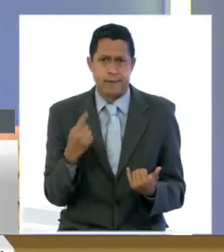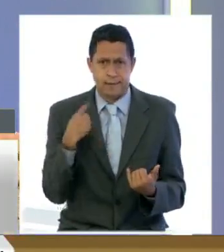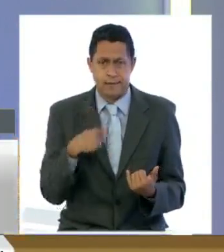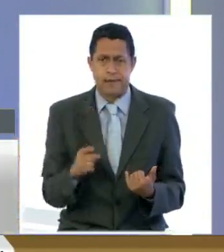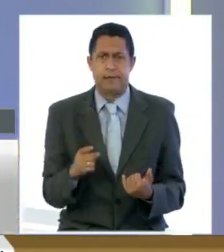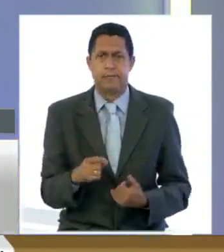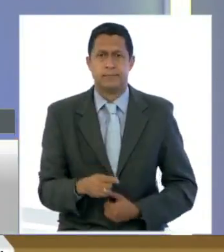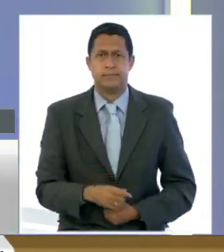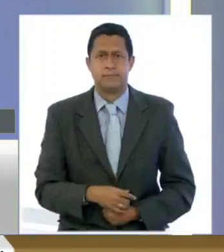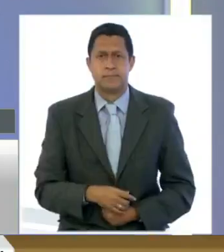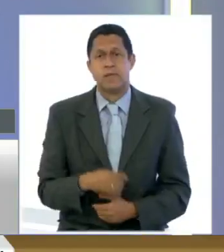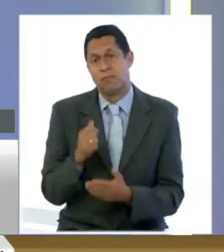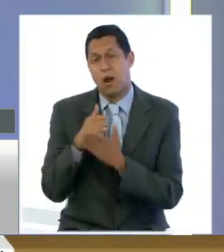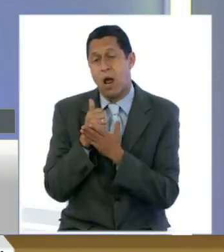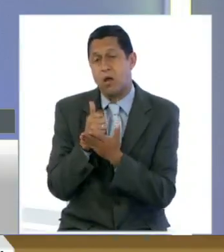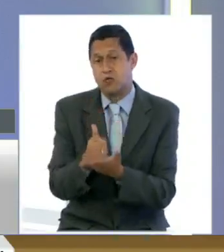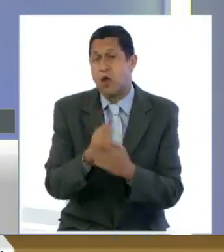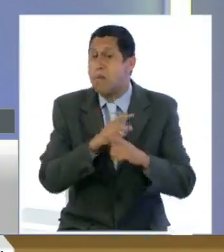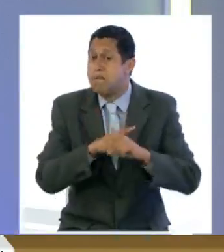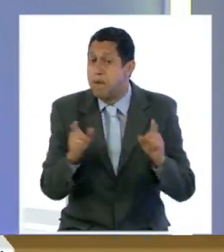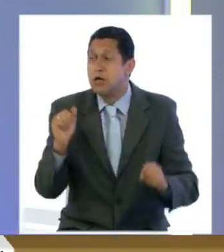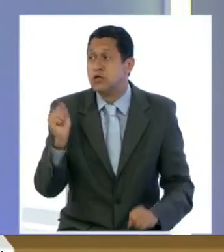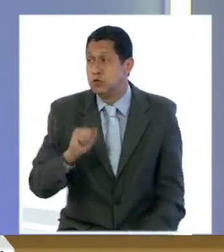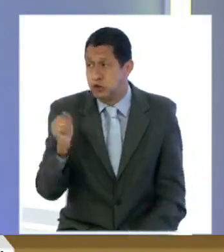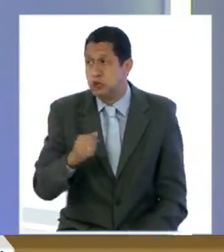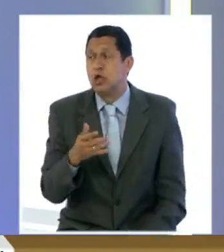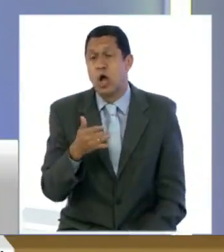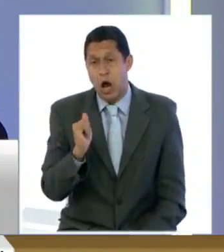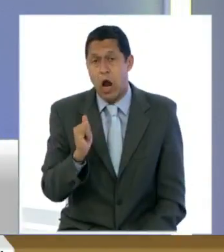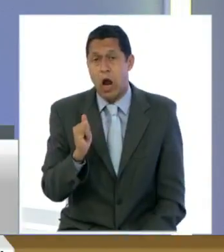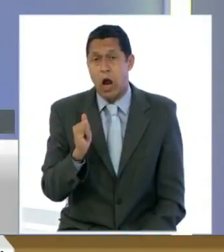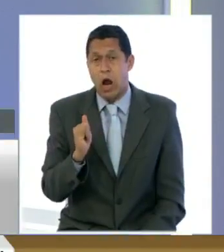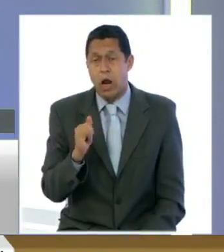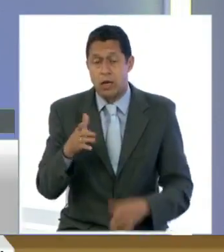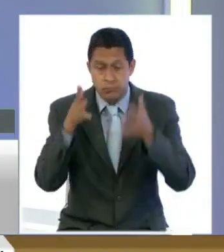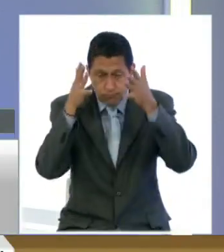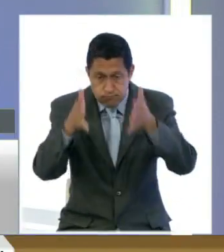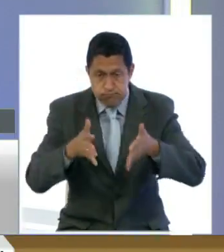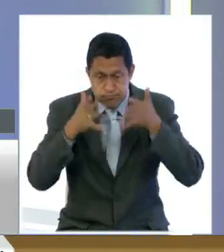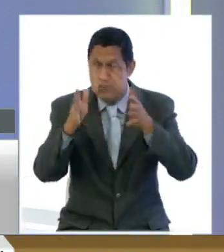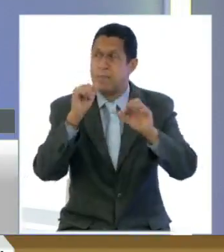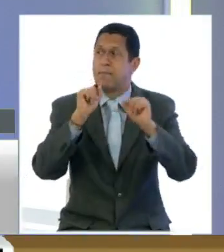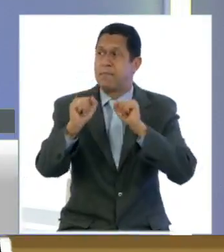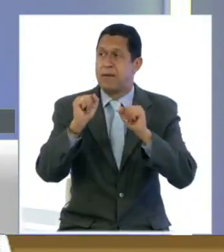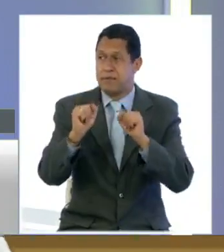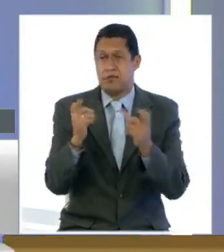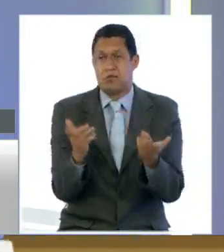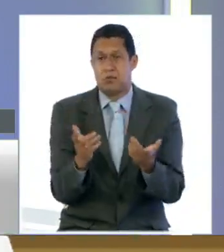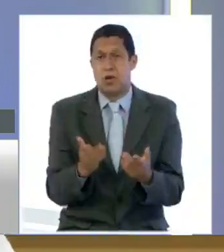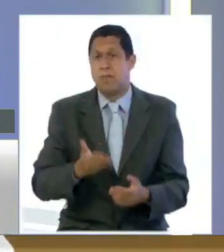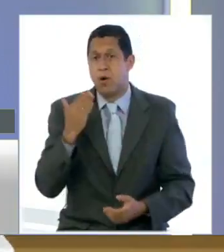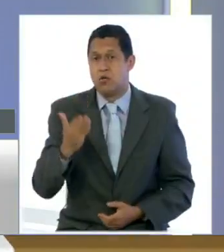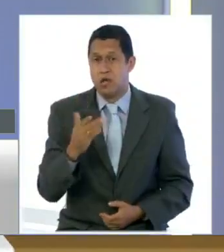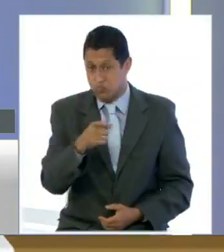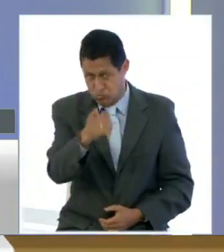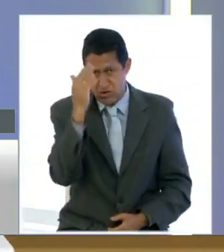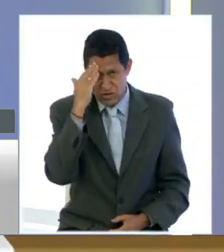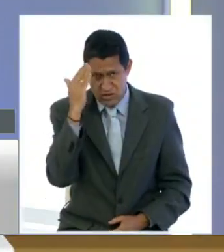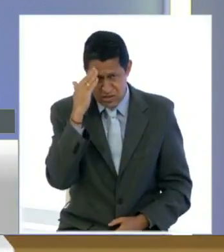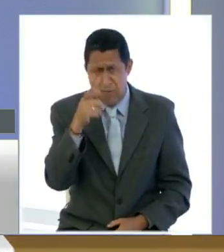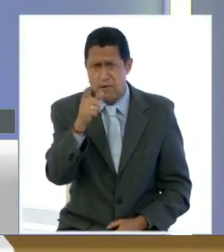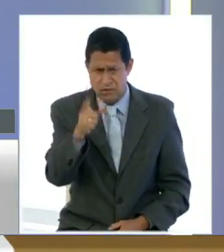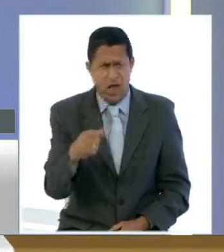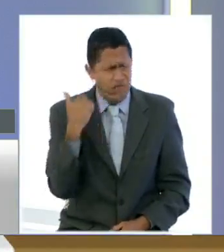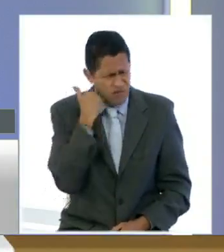poder ayudarlos, pero sí existe la parte de la educación y la prevención, que es bastante importante. Si ya usted sabe que tiene una